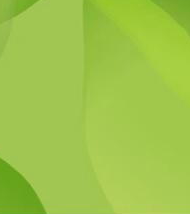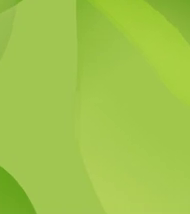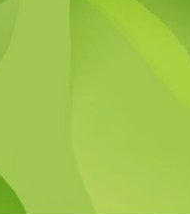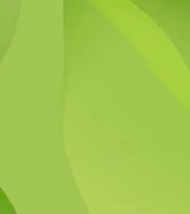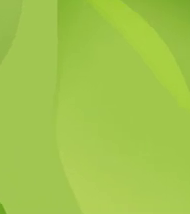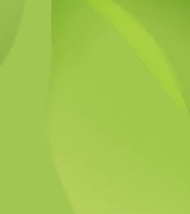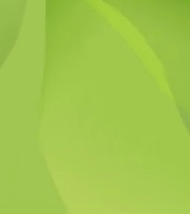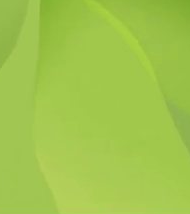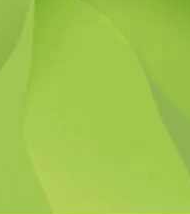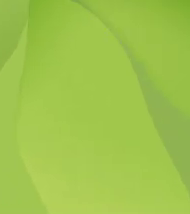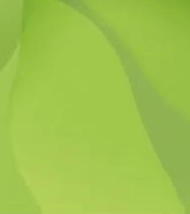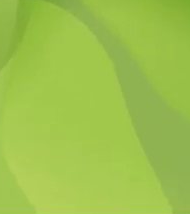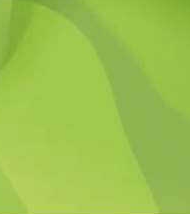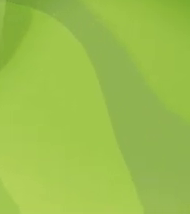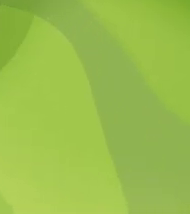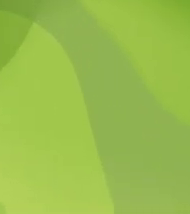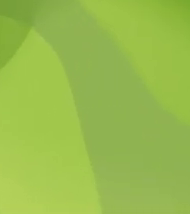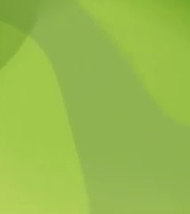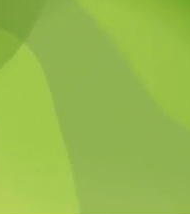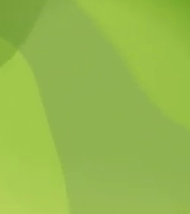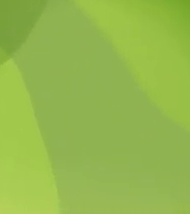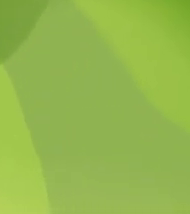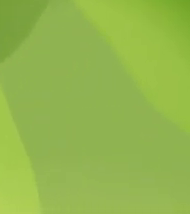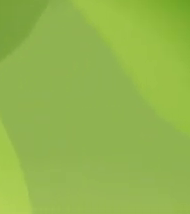música y mi maestra se llama Monse.